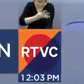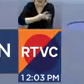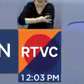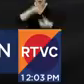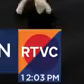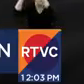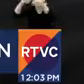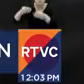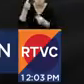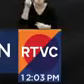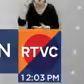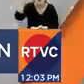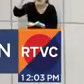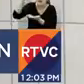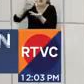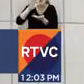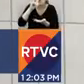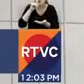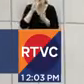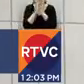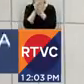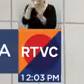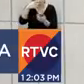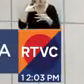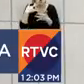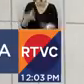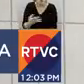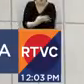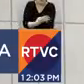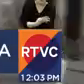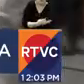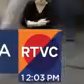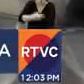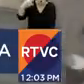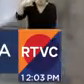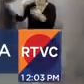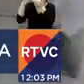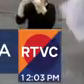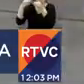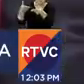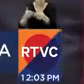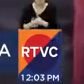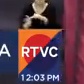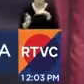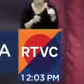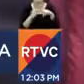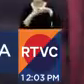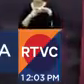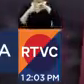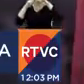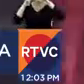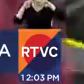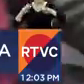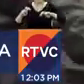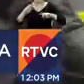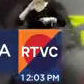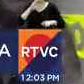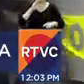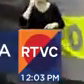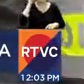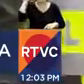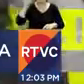ciudadanos donar en puntos autorizados. Procuraduría abrió investigación disciplinaria contra la alcaldesa Claudia López por